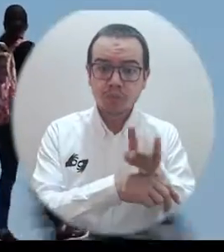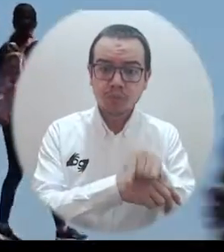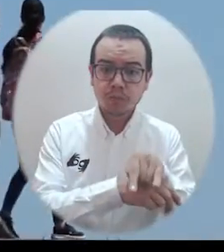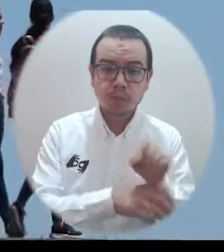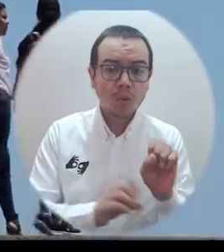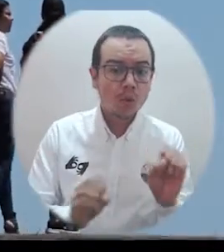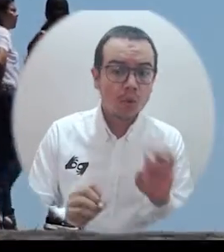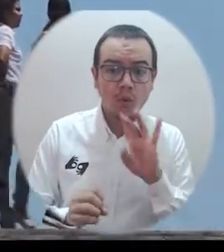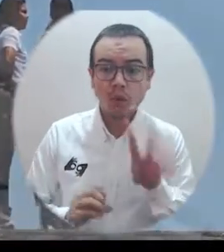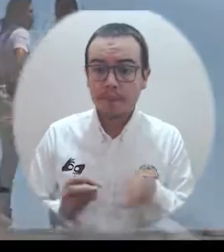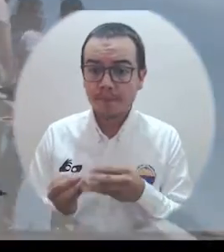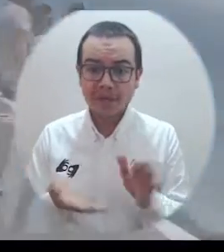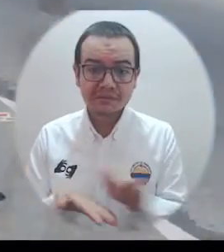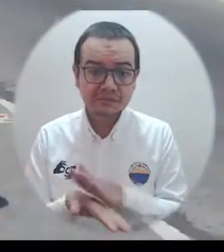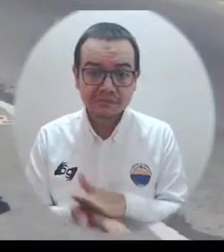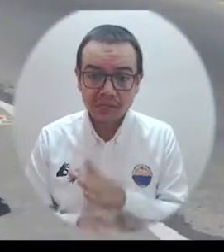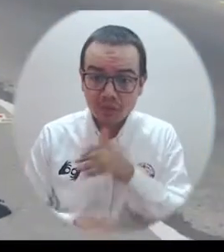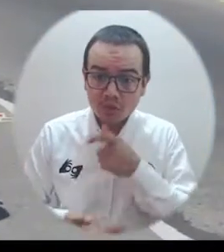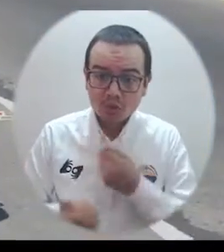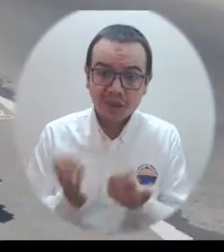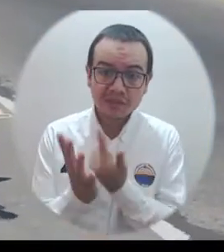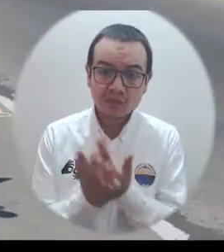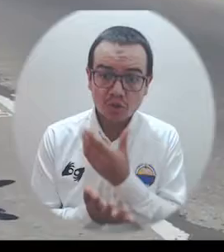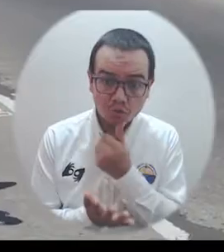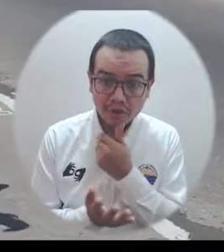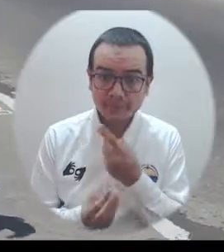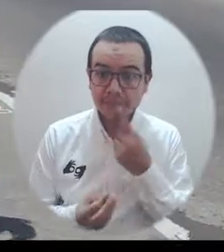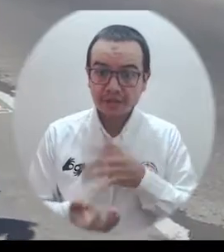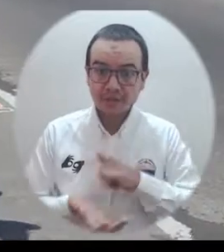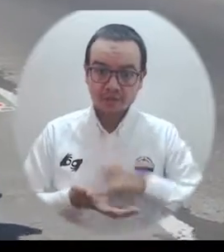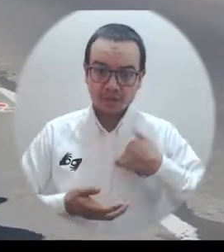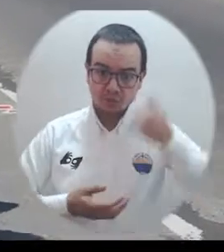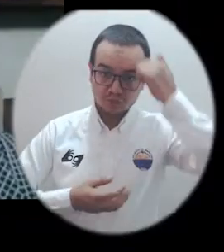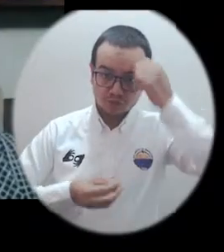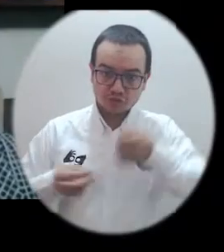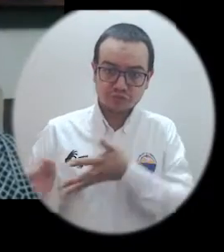departamento, por la falta de conectividad y debido a la escasez de material